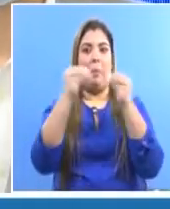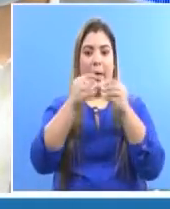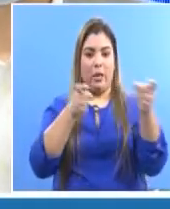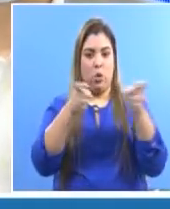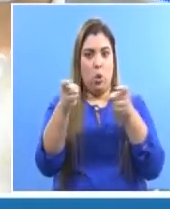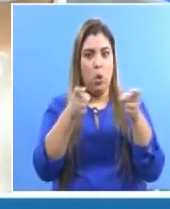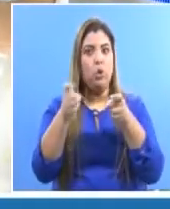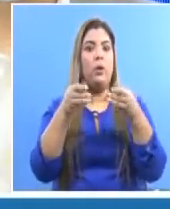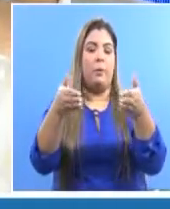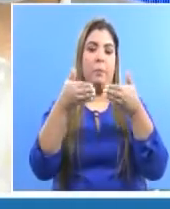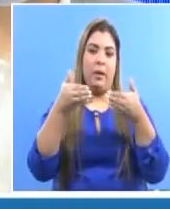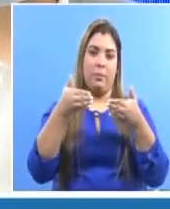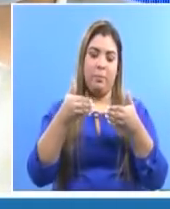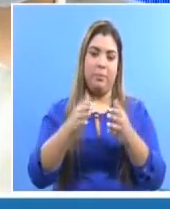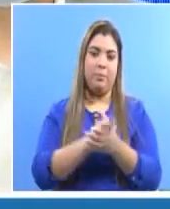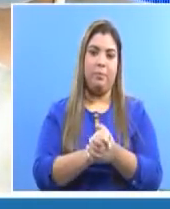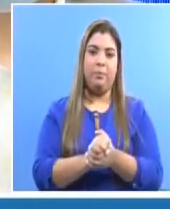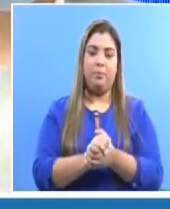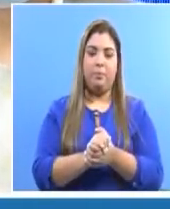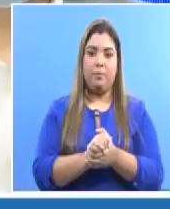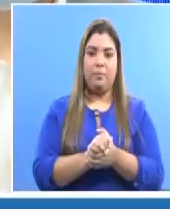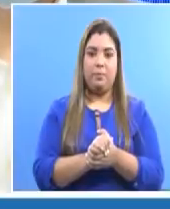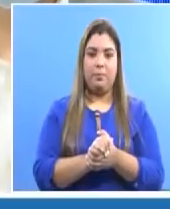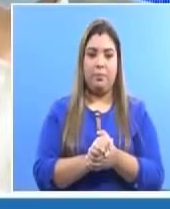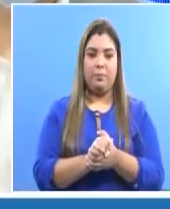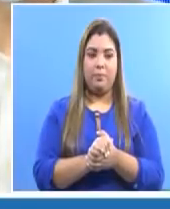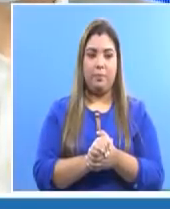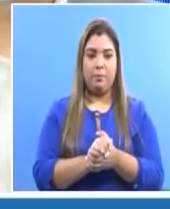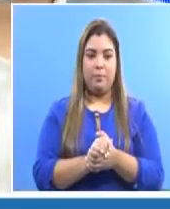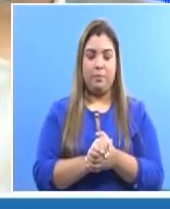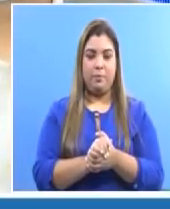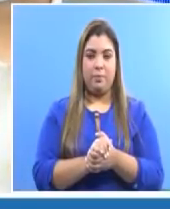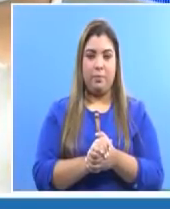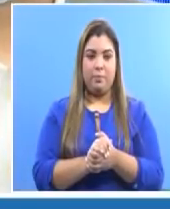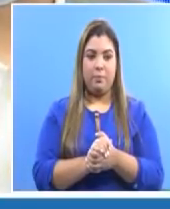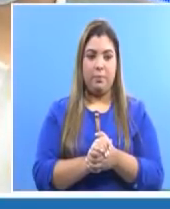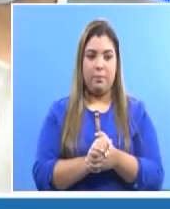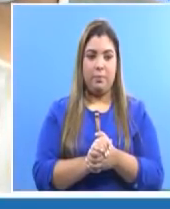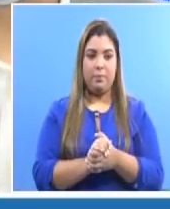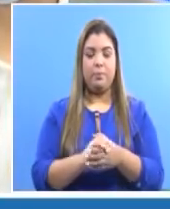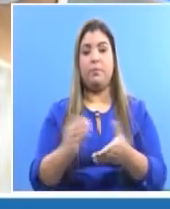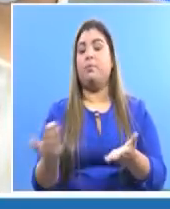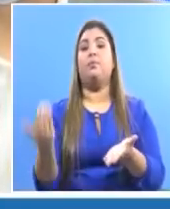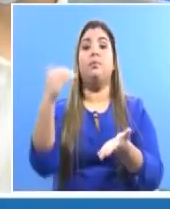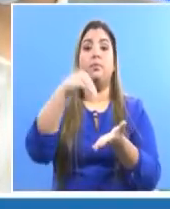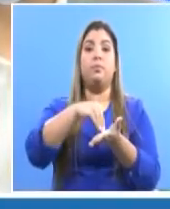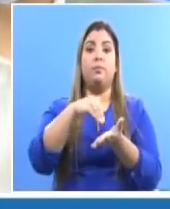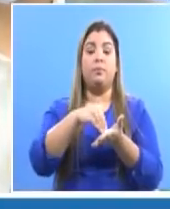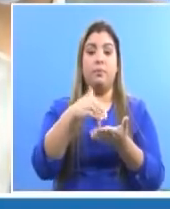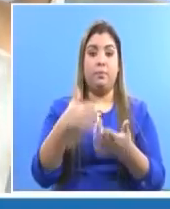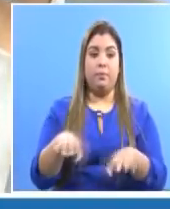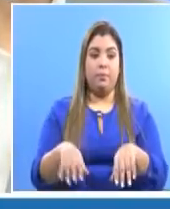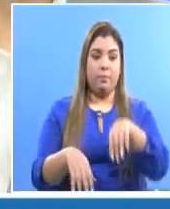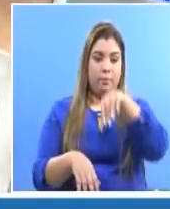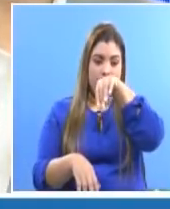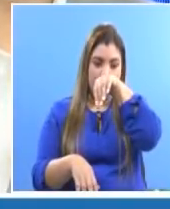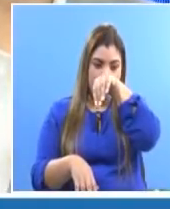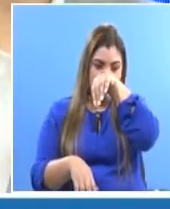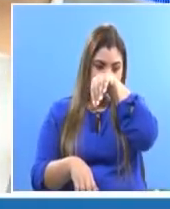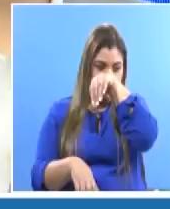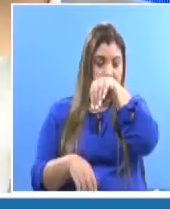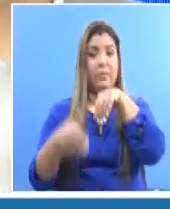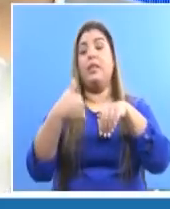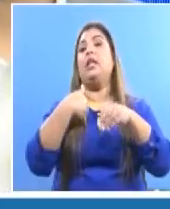aumente. En la siguiente hacemos esta misma estimación, nuevamente tomando ya no en este caso el número